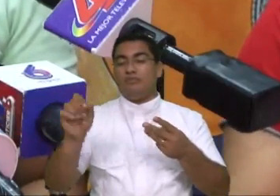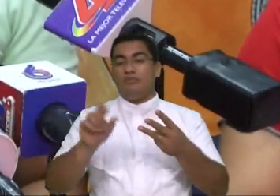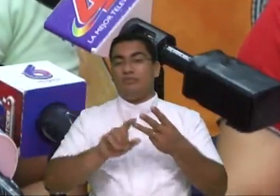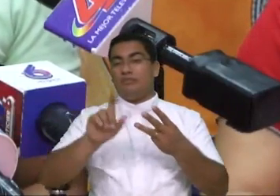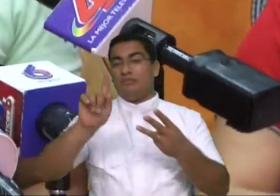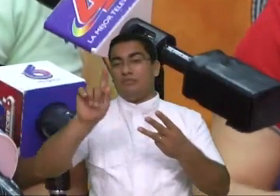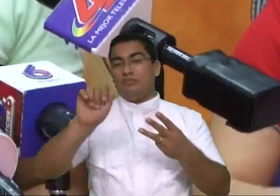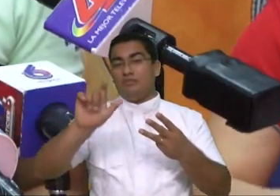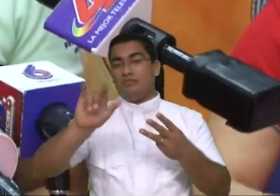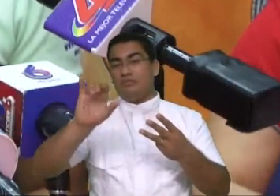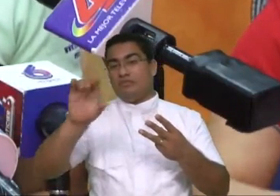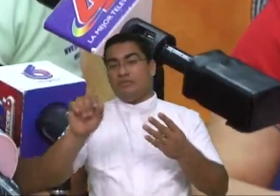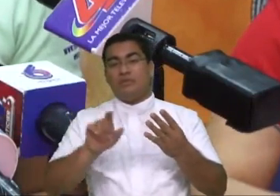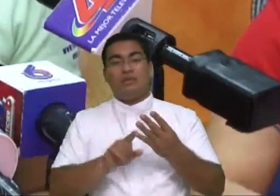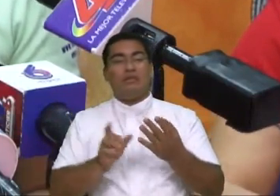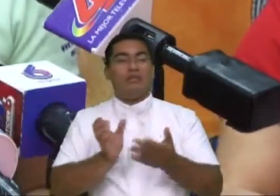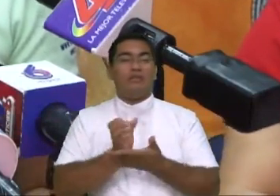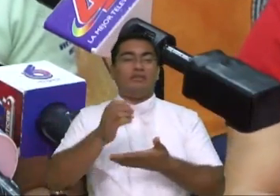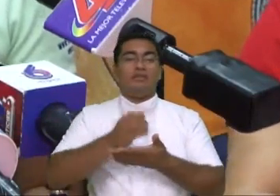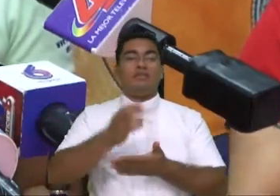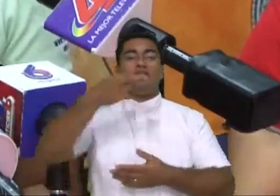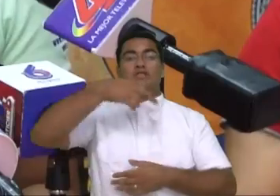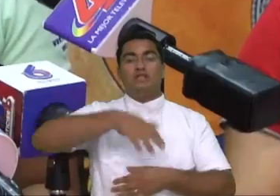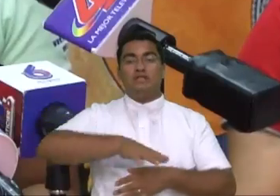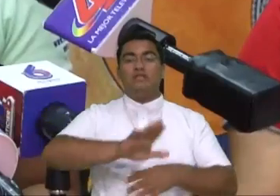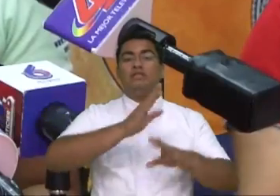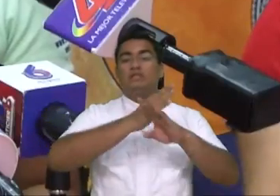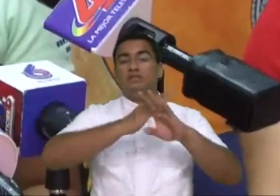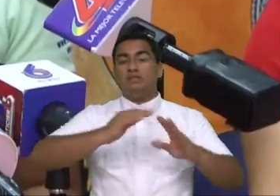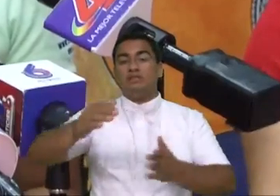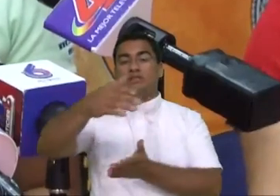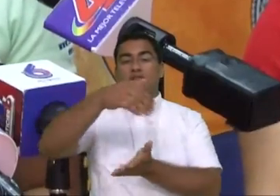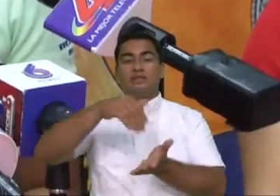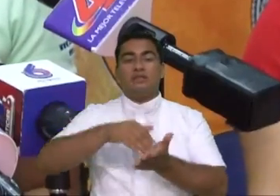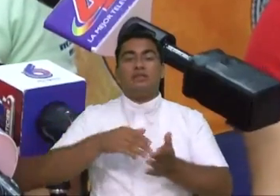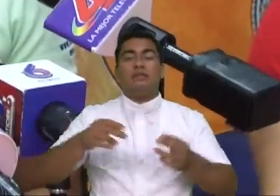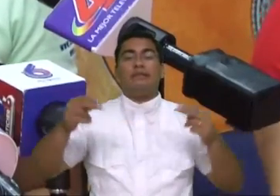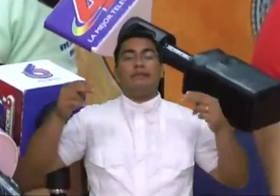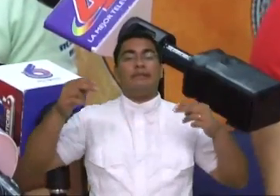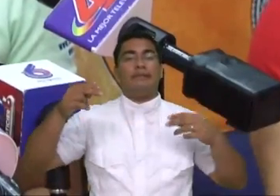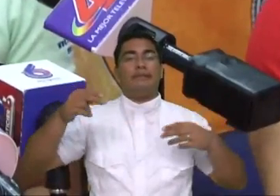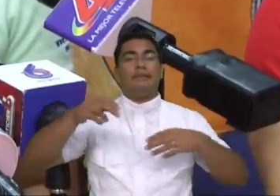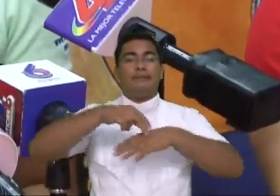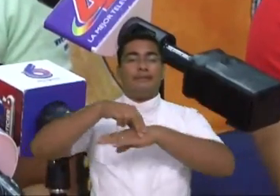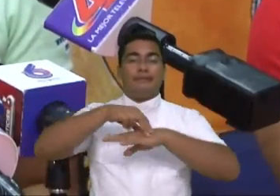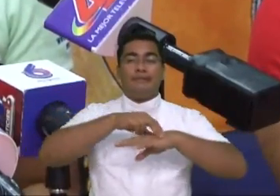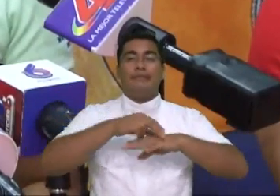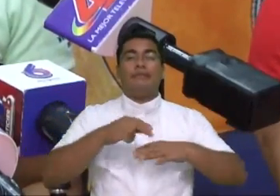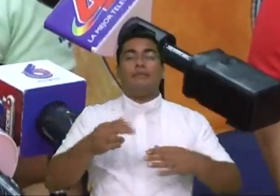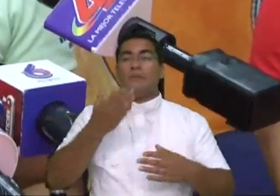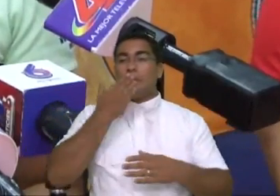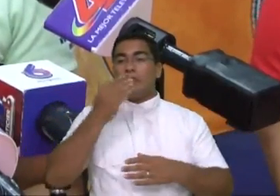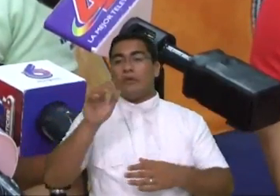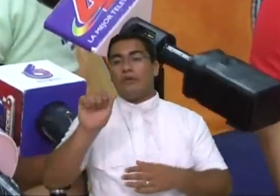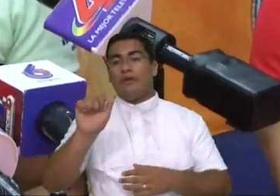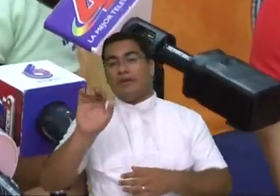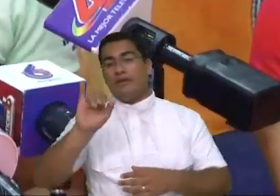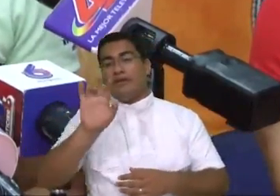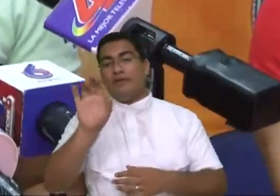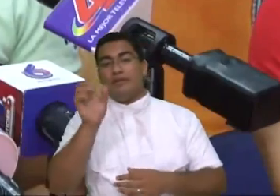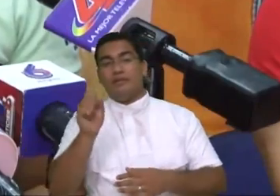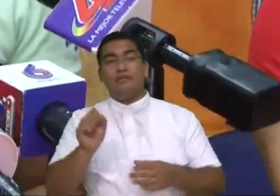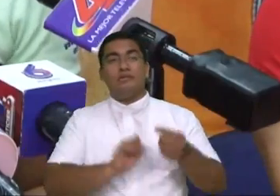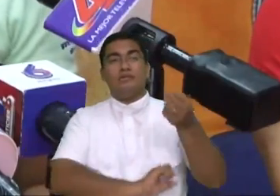El Crucero, El Rosario, La Paz Centro, Nandaime, Mazatepe, Buenos Aires y San Jorge. Es decir, en